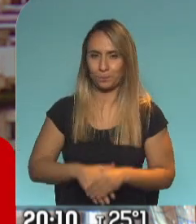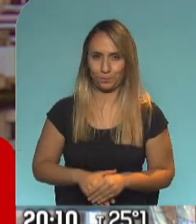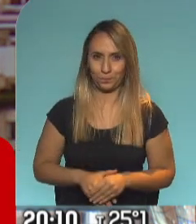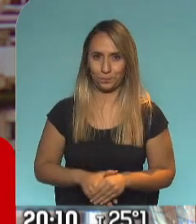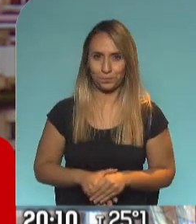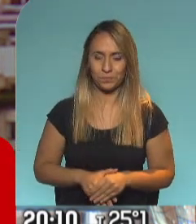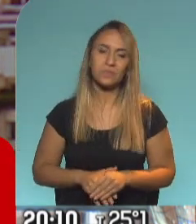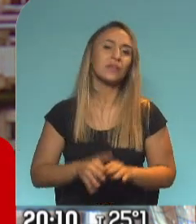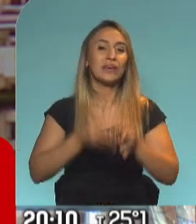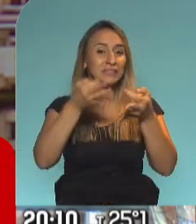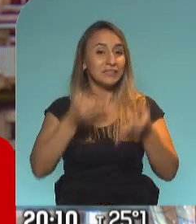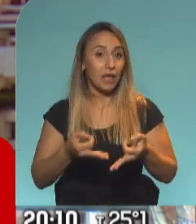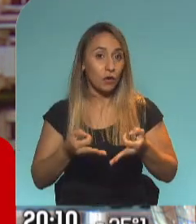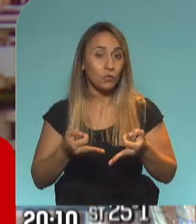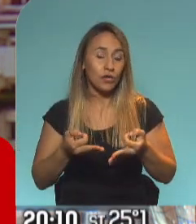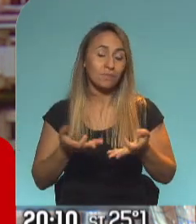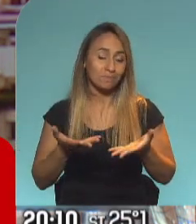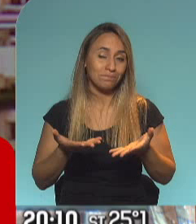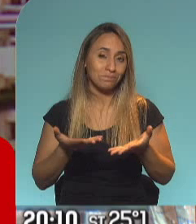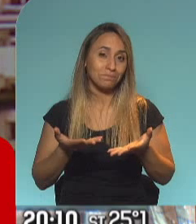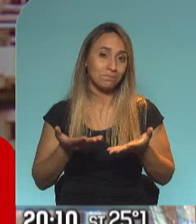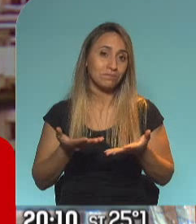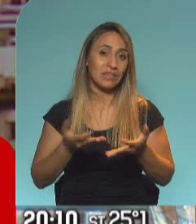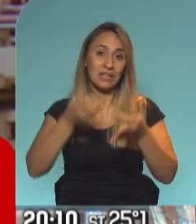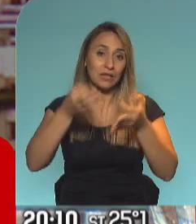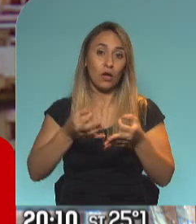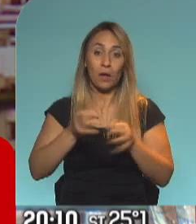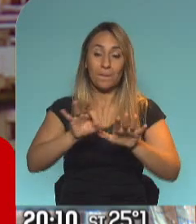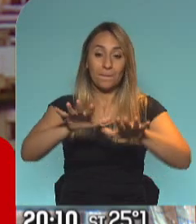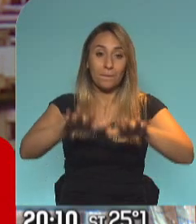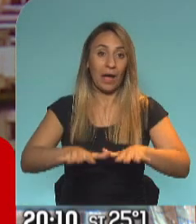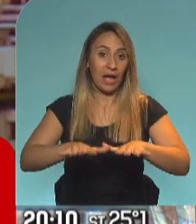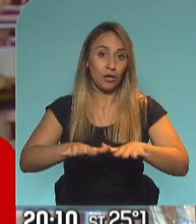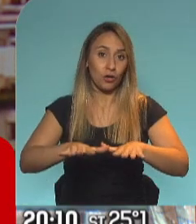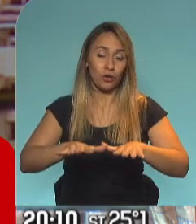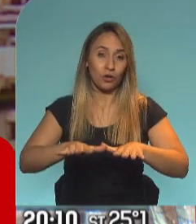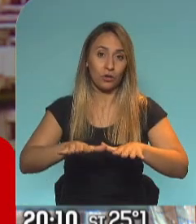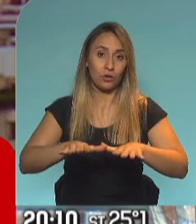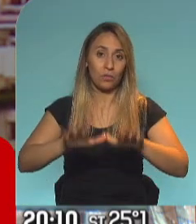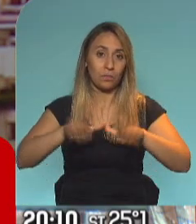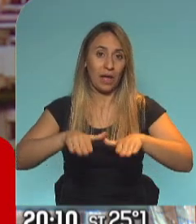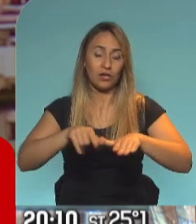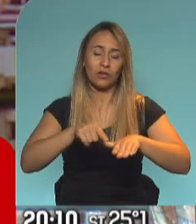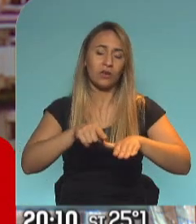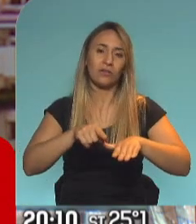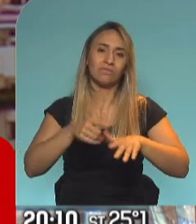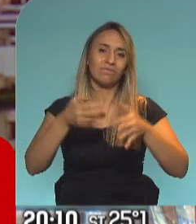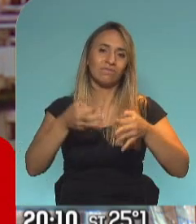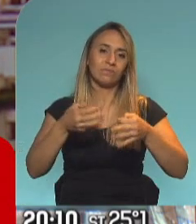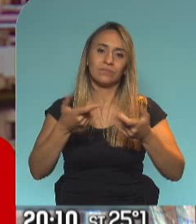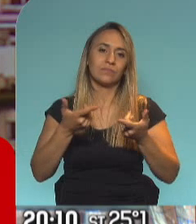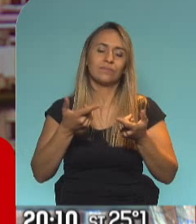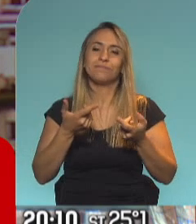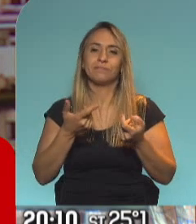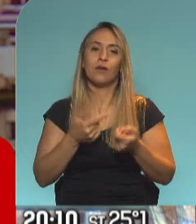Mira, seguramente que el paro no va a dejar de estar provista a la mesa de